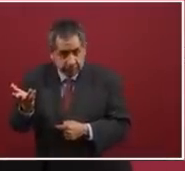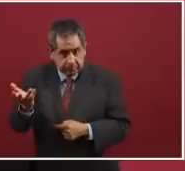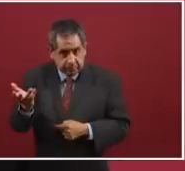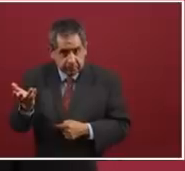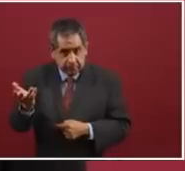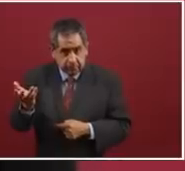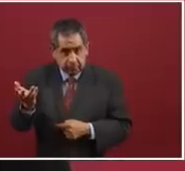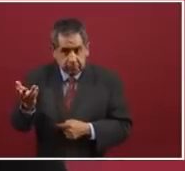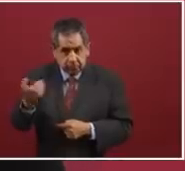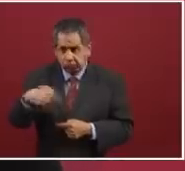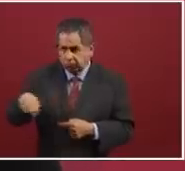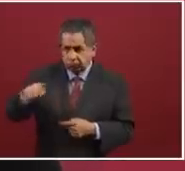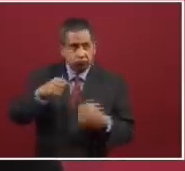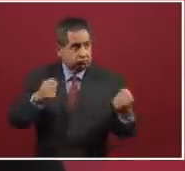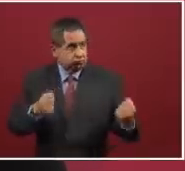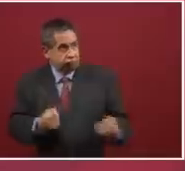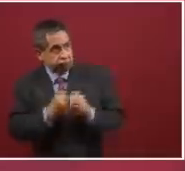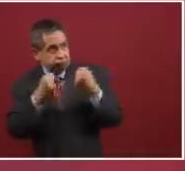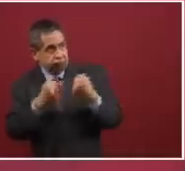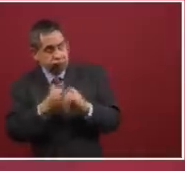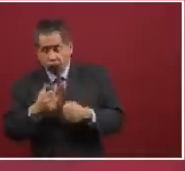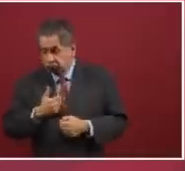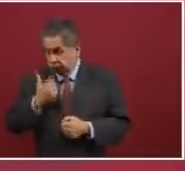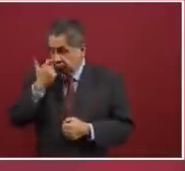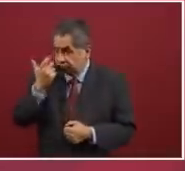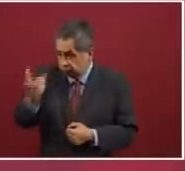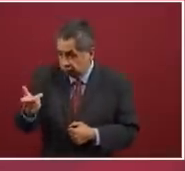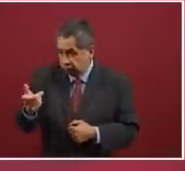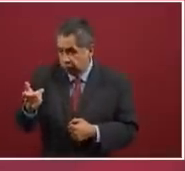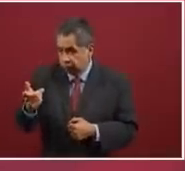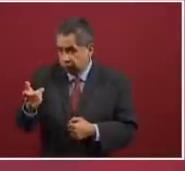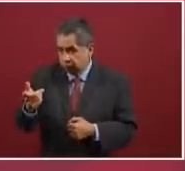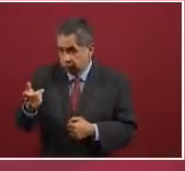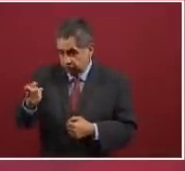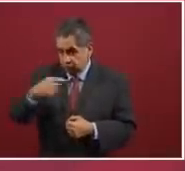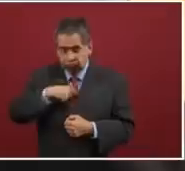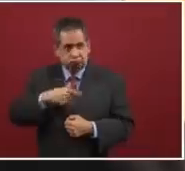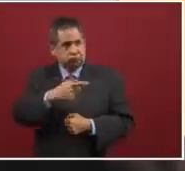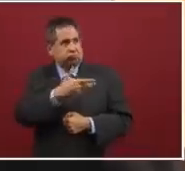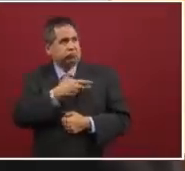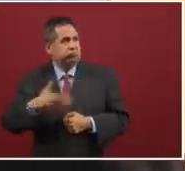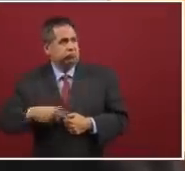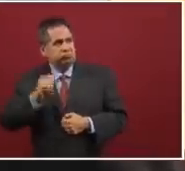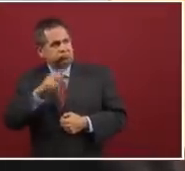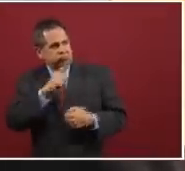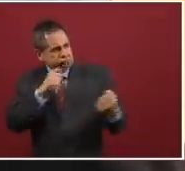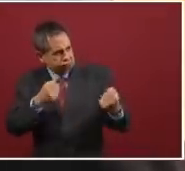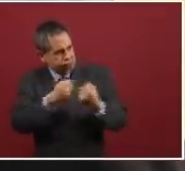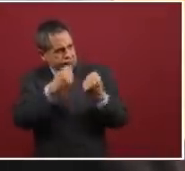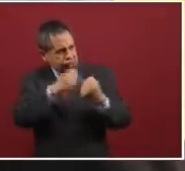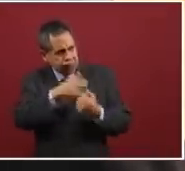nos confrontemos con Estados Unidos? Que yo le conteste al presidente Trump.